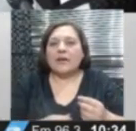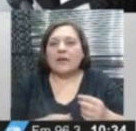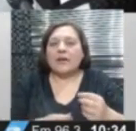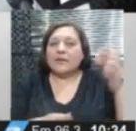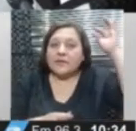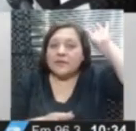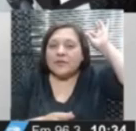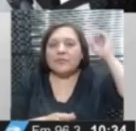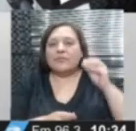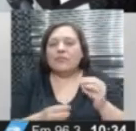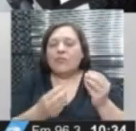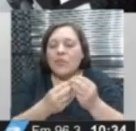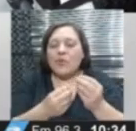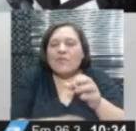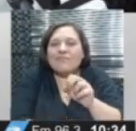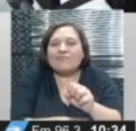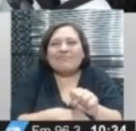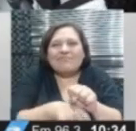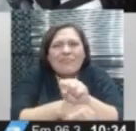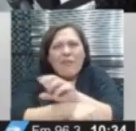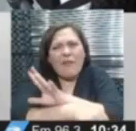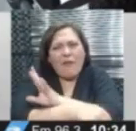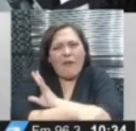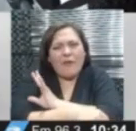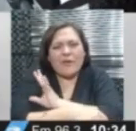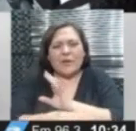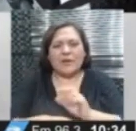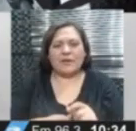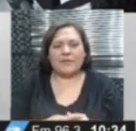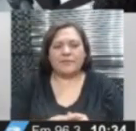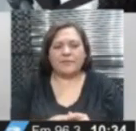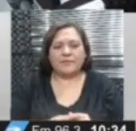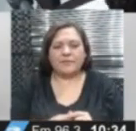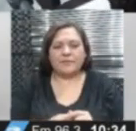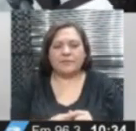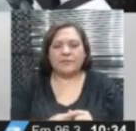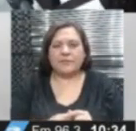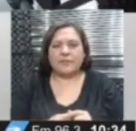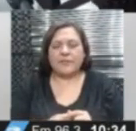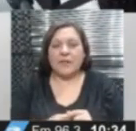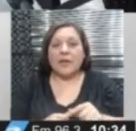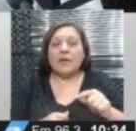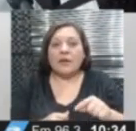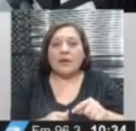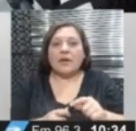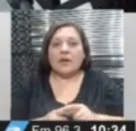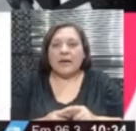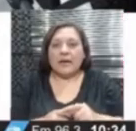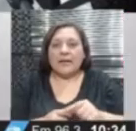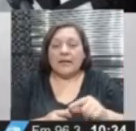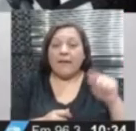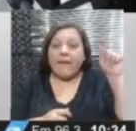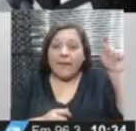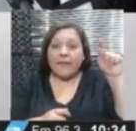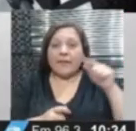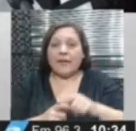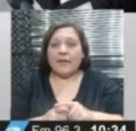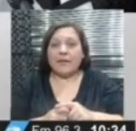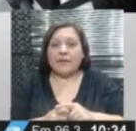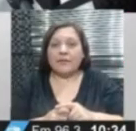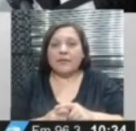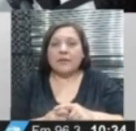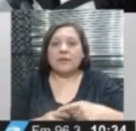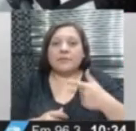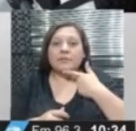una Revolución el pueblo se ha levantado y y justamente si